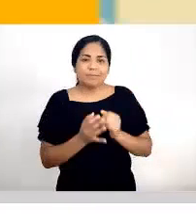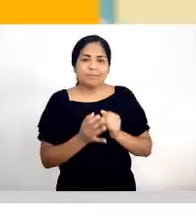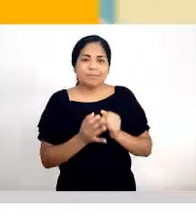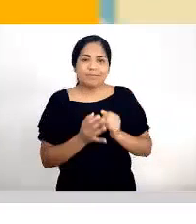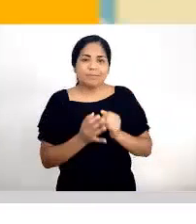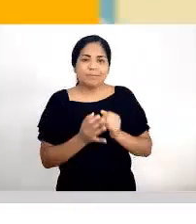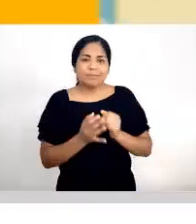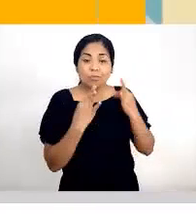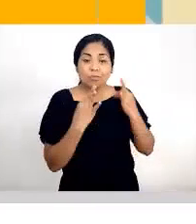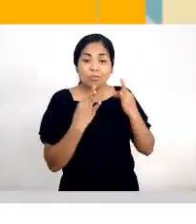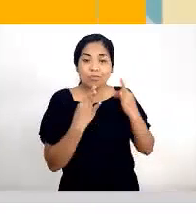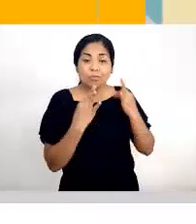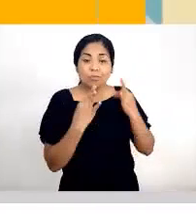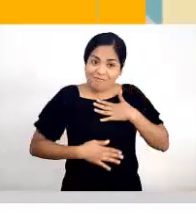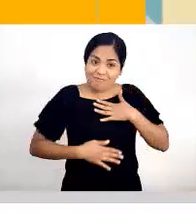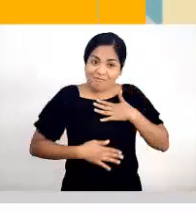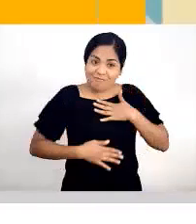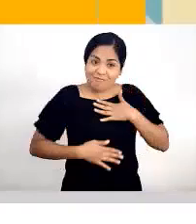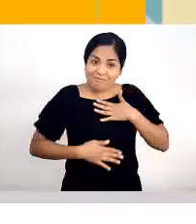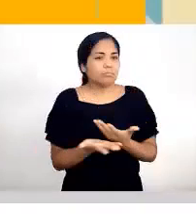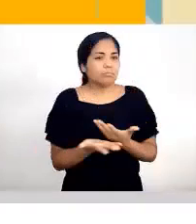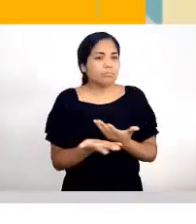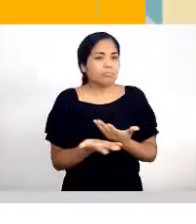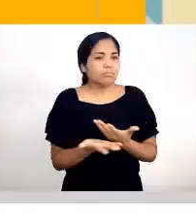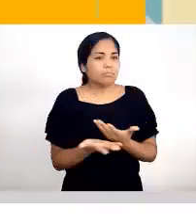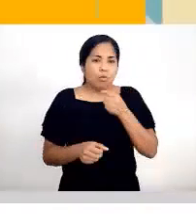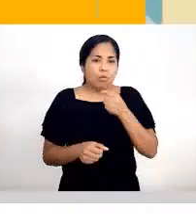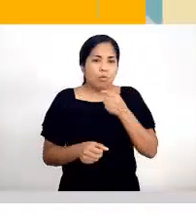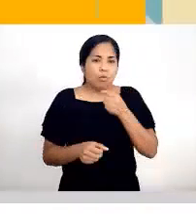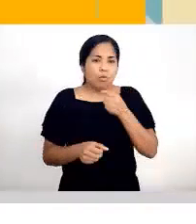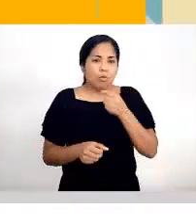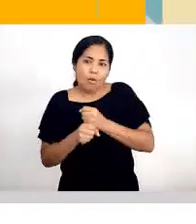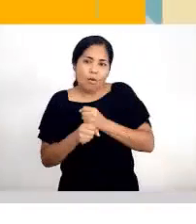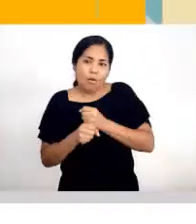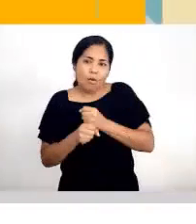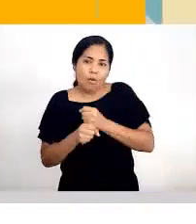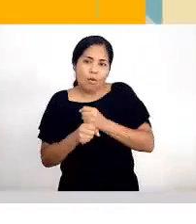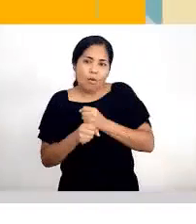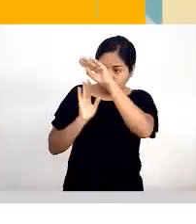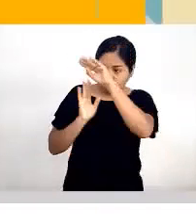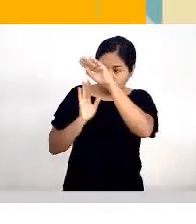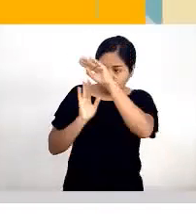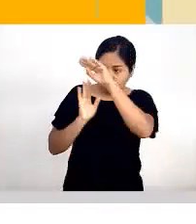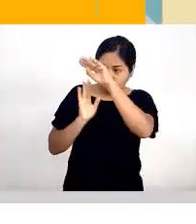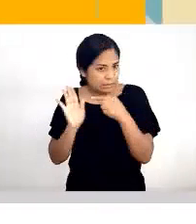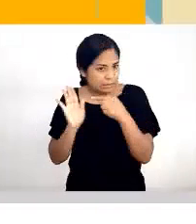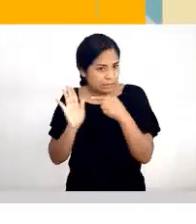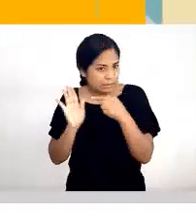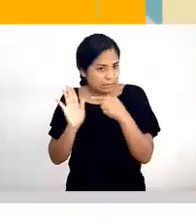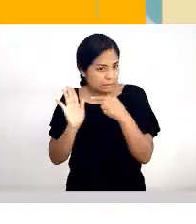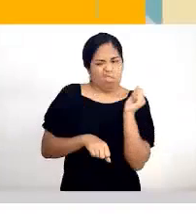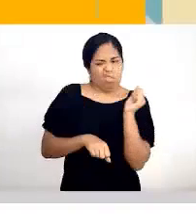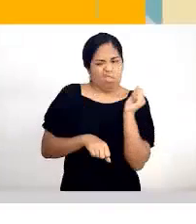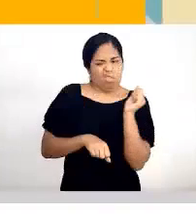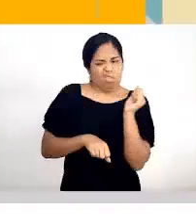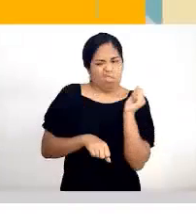nosotros. Para que tú y tu familia estén seguros, ninguna de las partes de nuestra fórmula protectora debe faltar. Así que si ves que alguien de Save